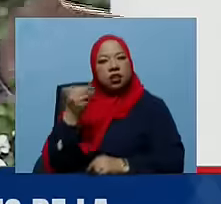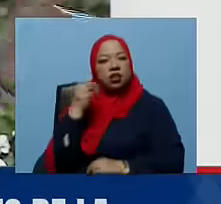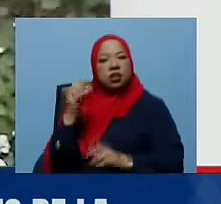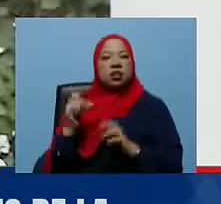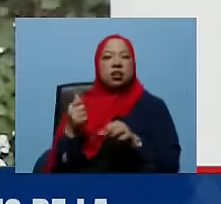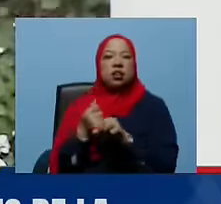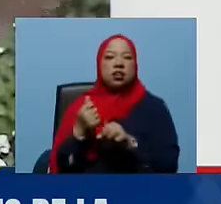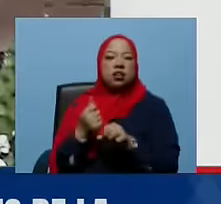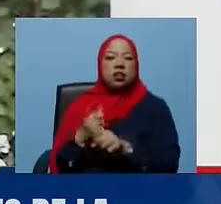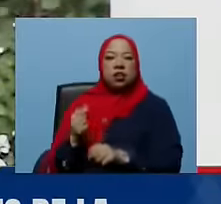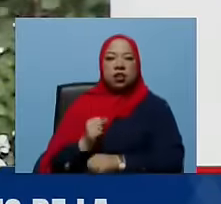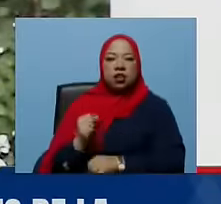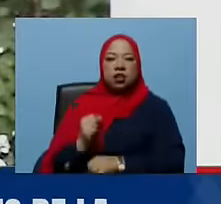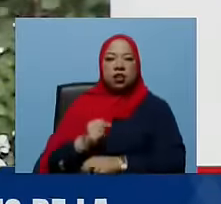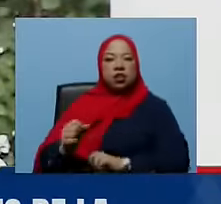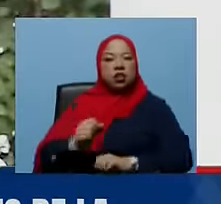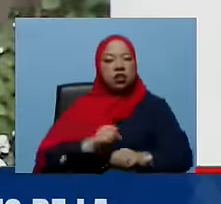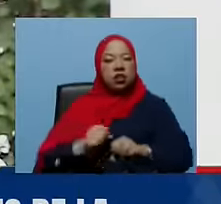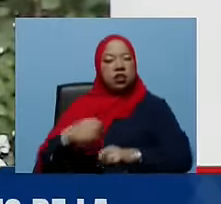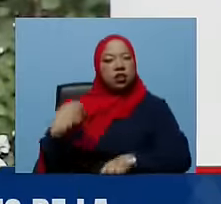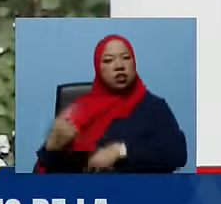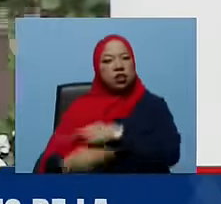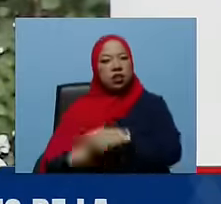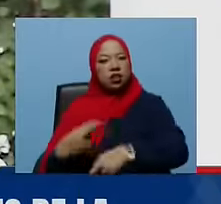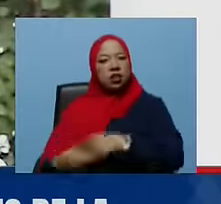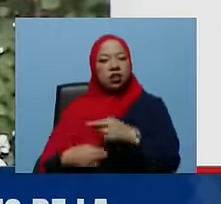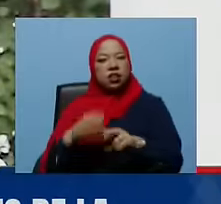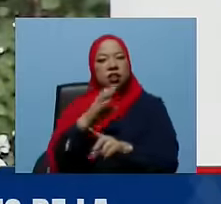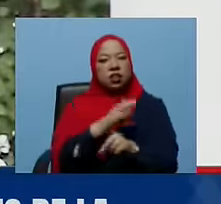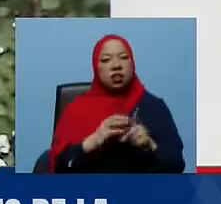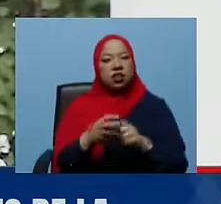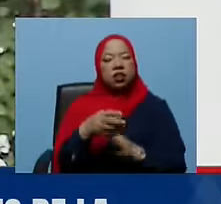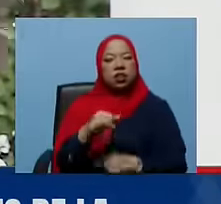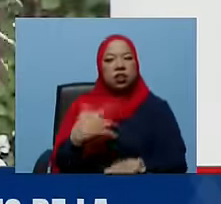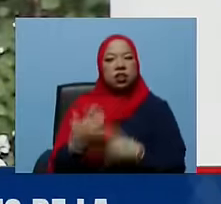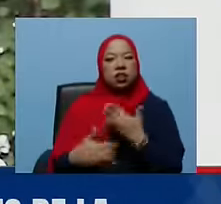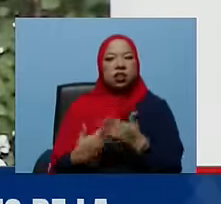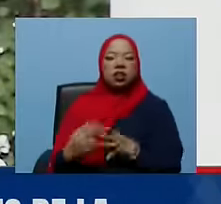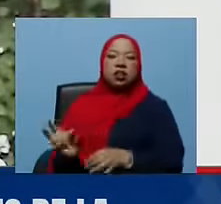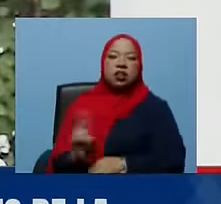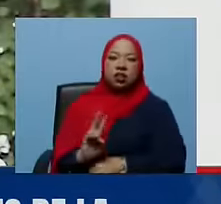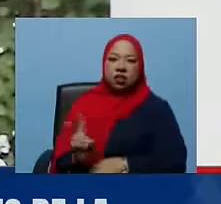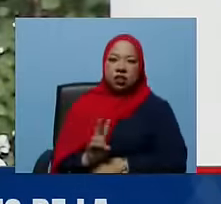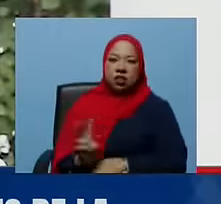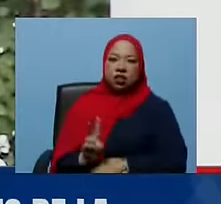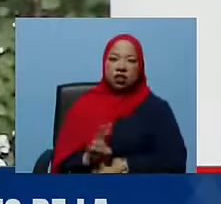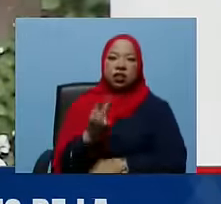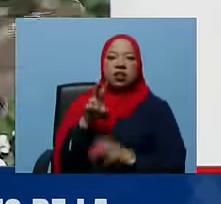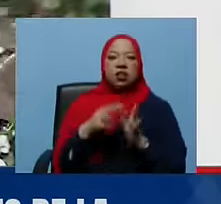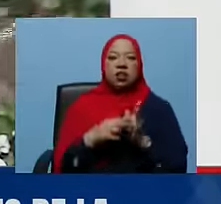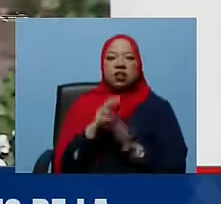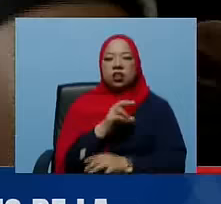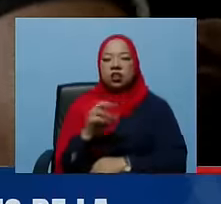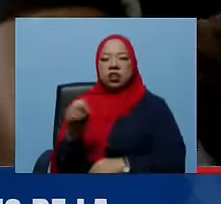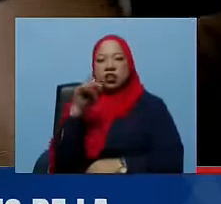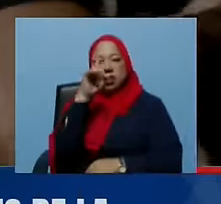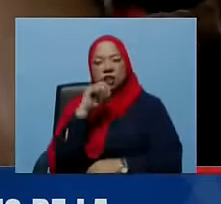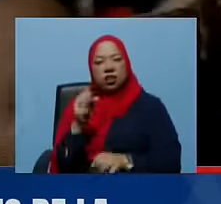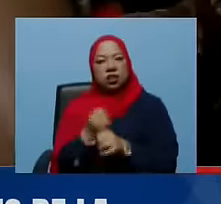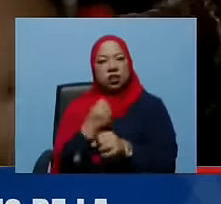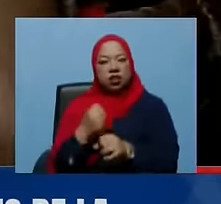partida de cualquier movimiento revolucionario que en la cultura se haya creado en Venezuela en 200 años de